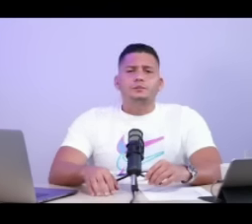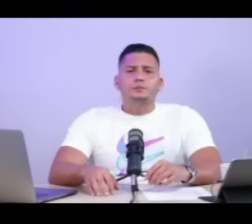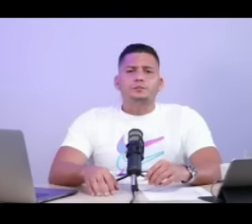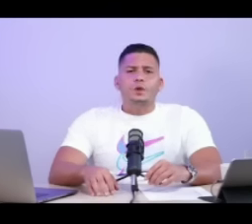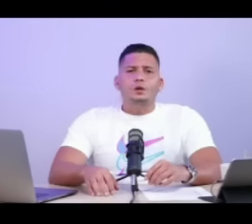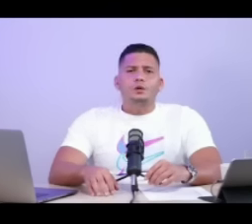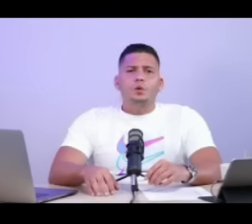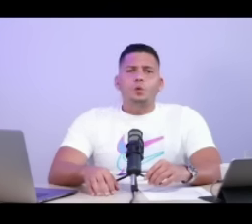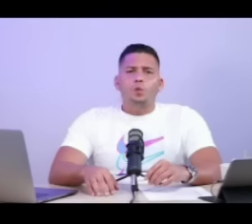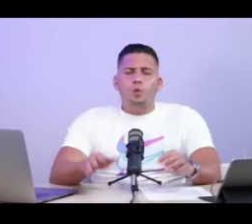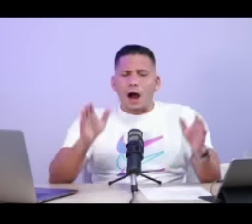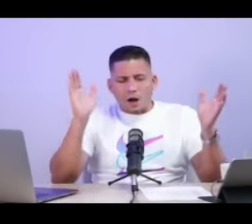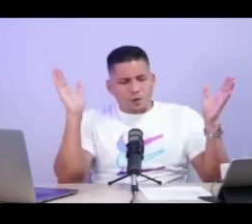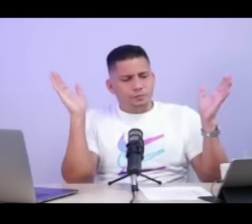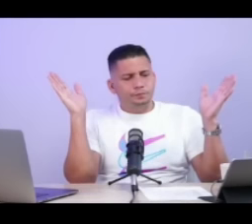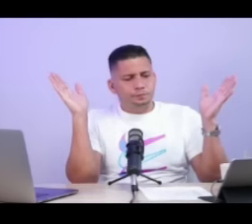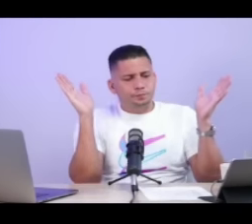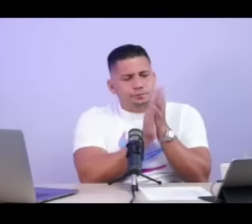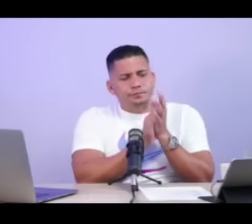venezolanos